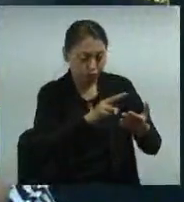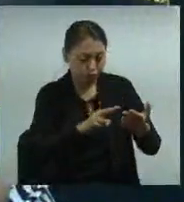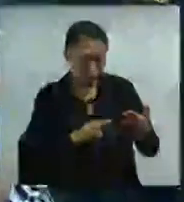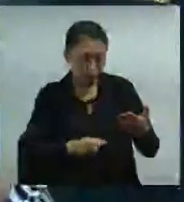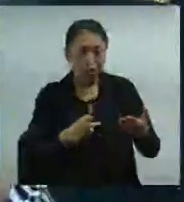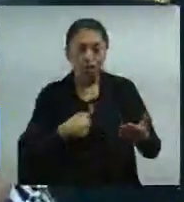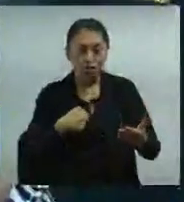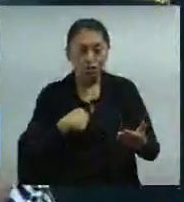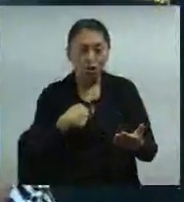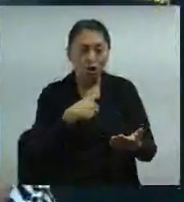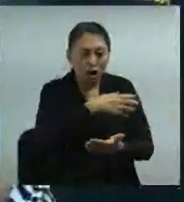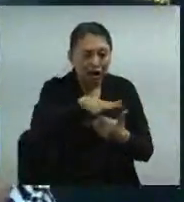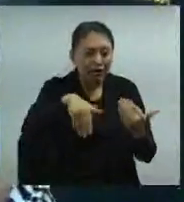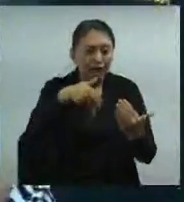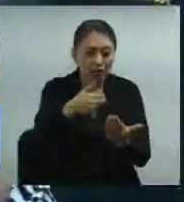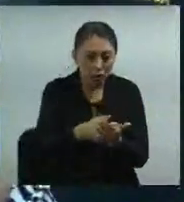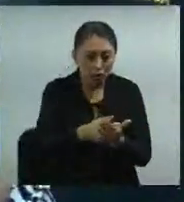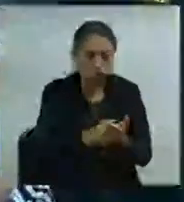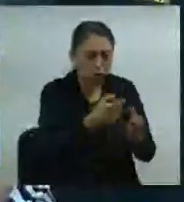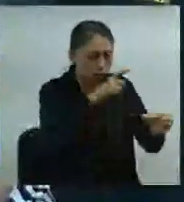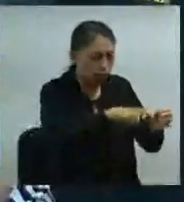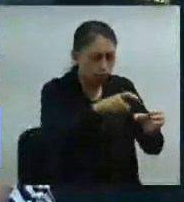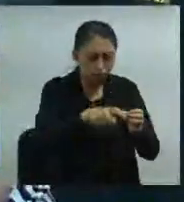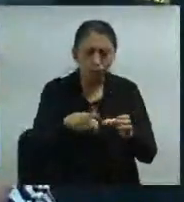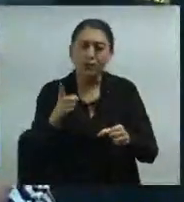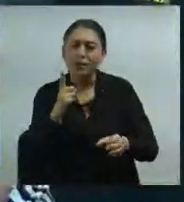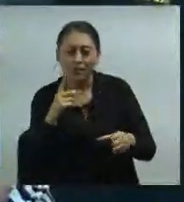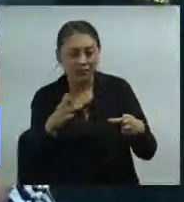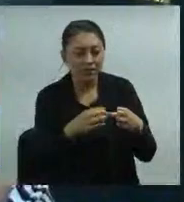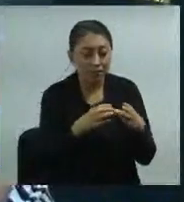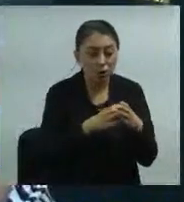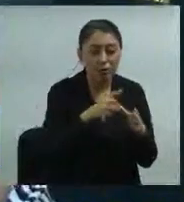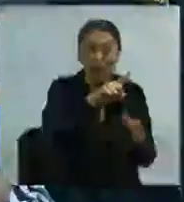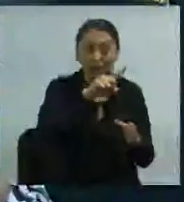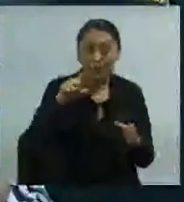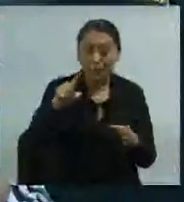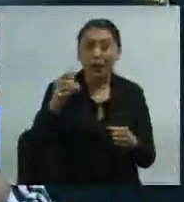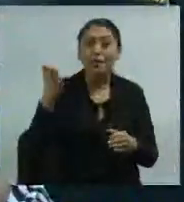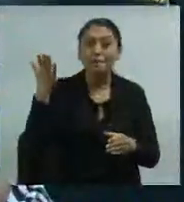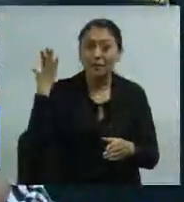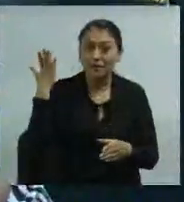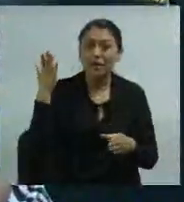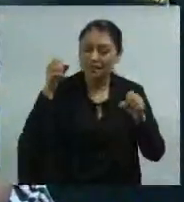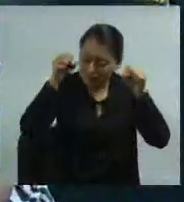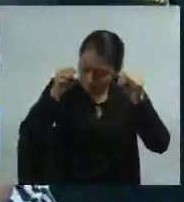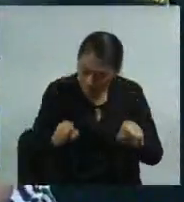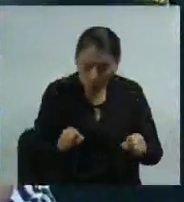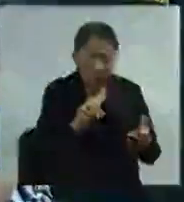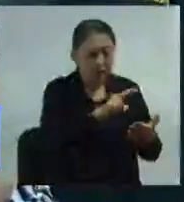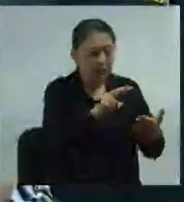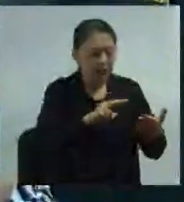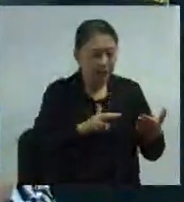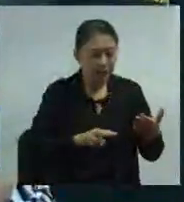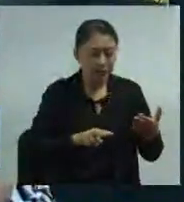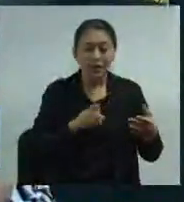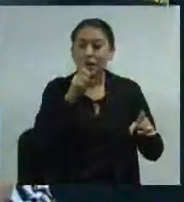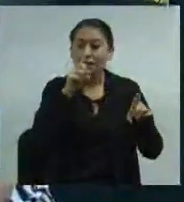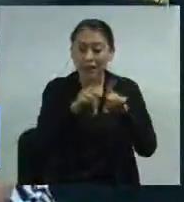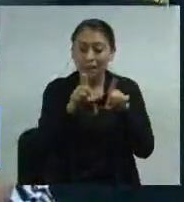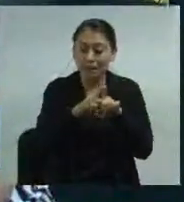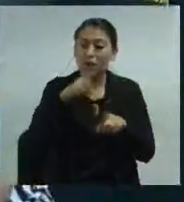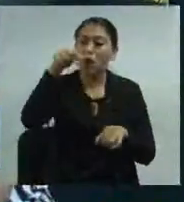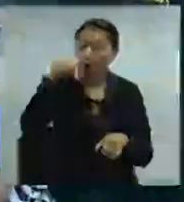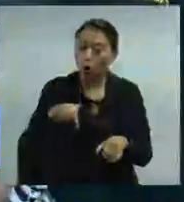los integrantes de jefes de bloque desde la semana pasada que si la pudieran leer para que también en esta